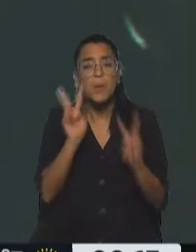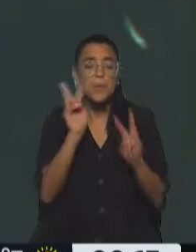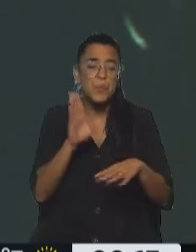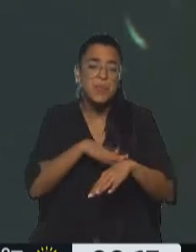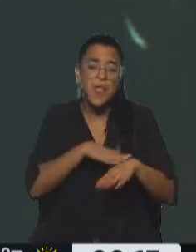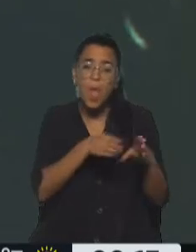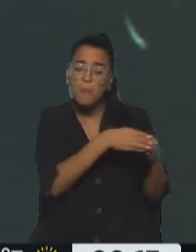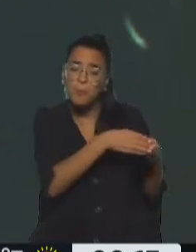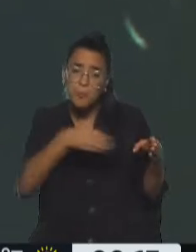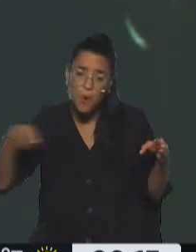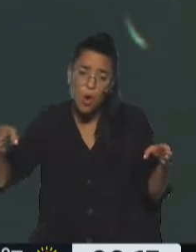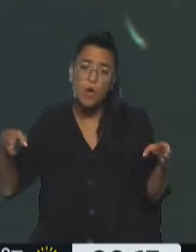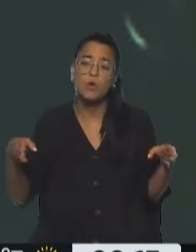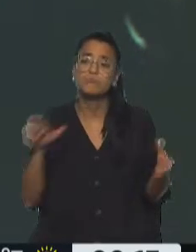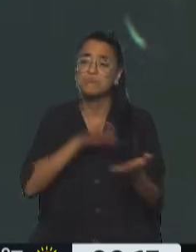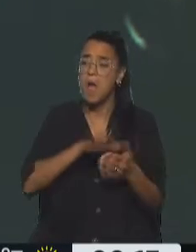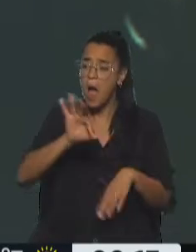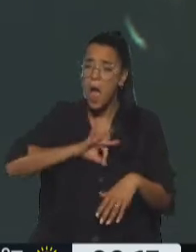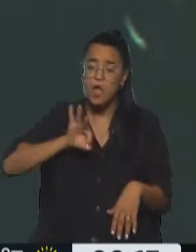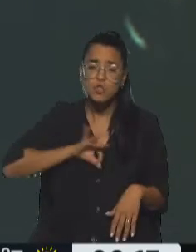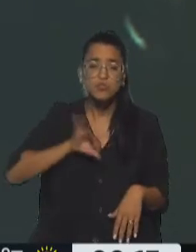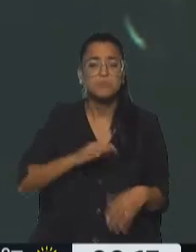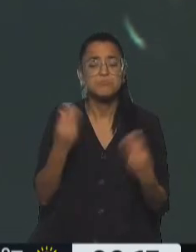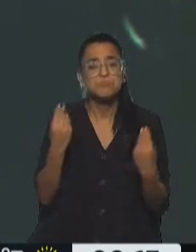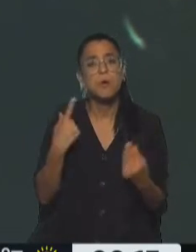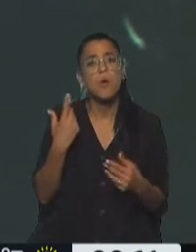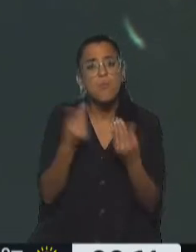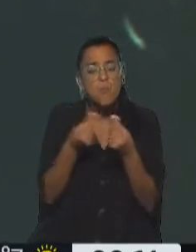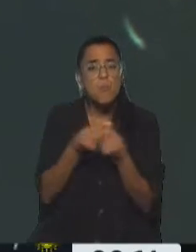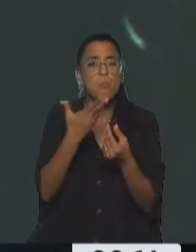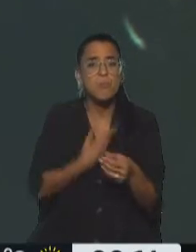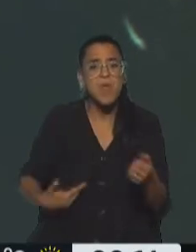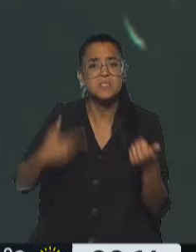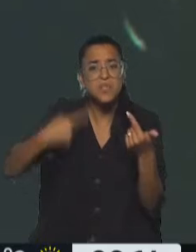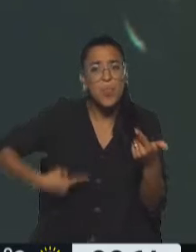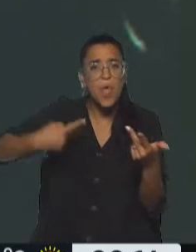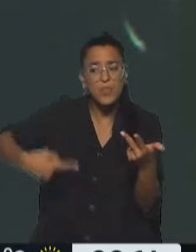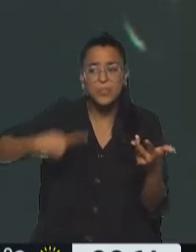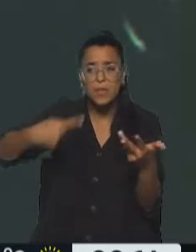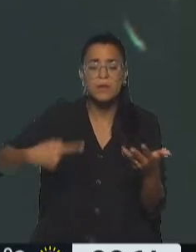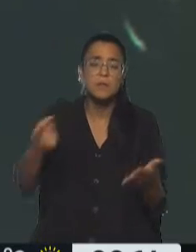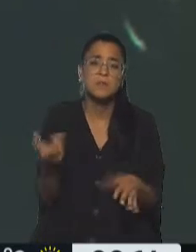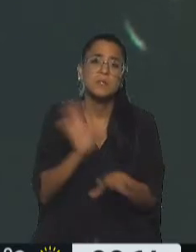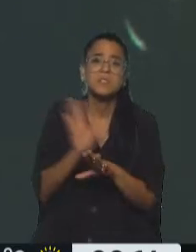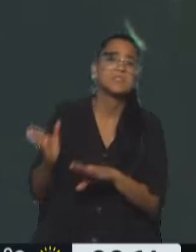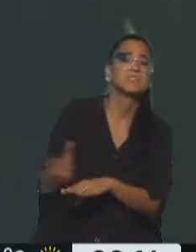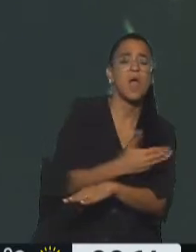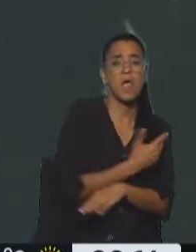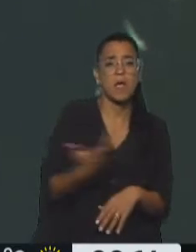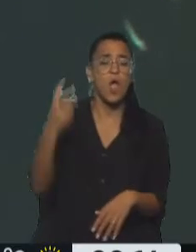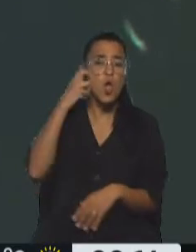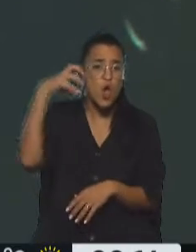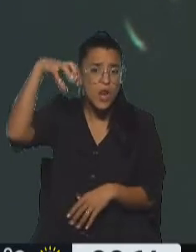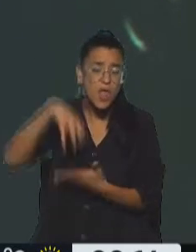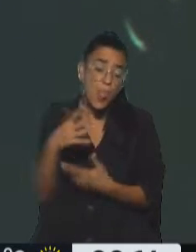línea de tiempo a lo largo de los años con la cantidad de presidentes que permanentemente son destituidos por el Congreso, que el